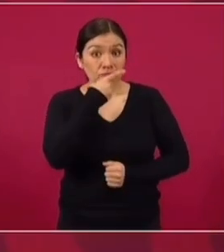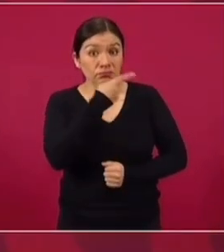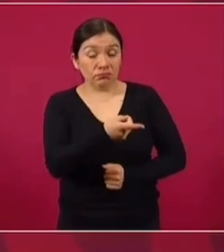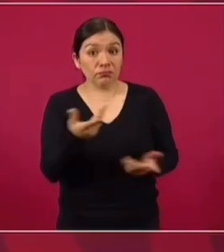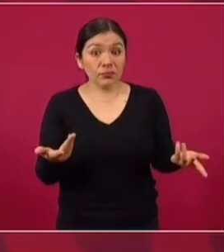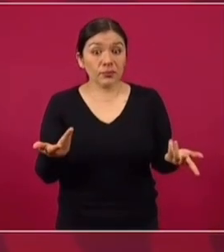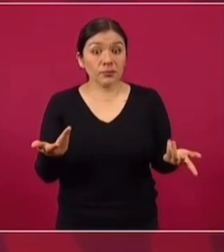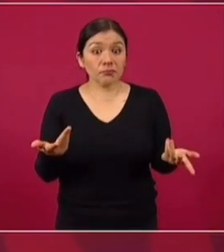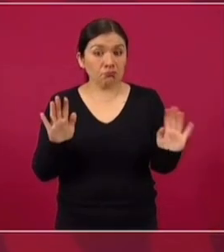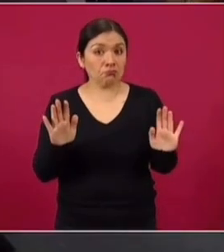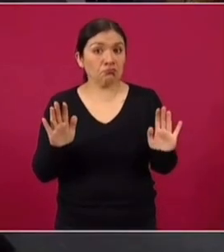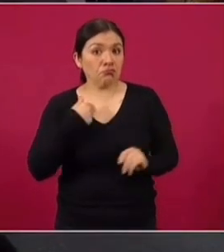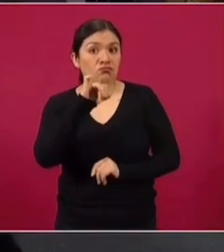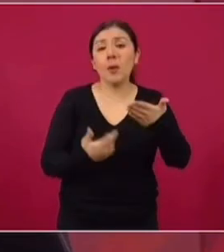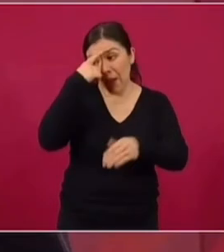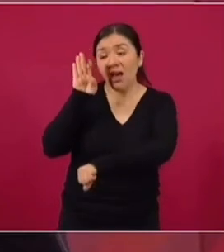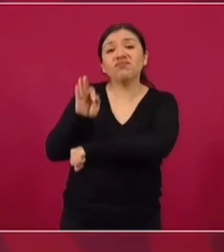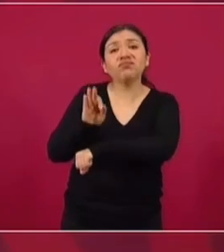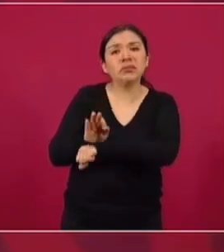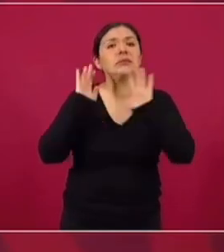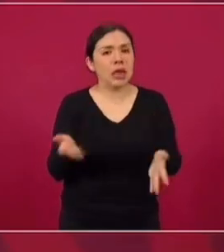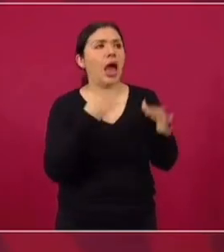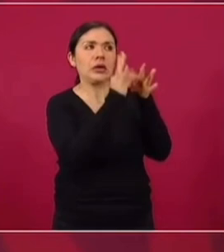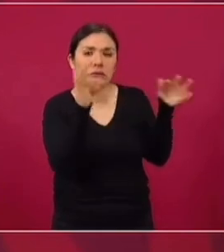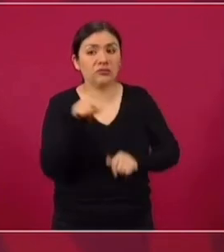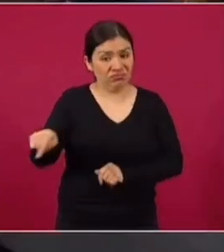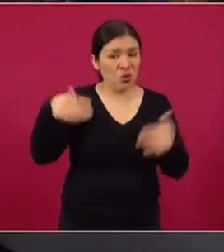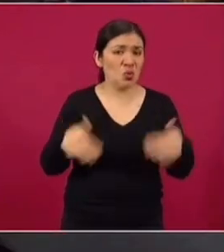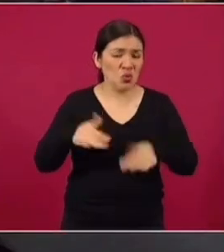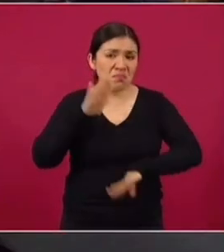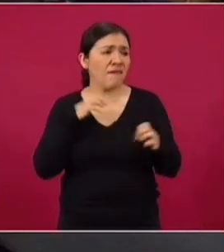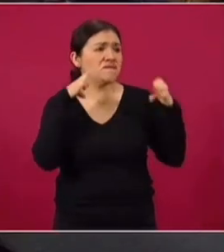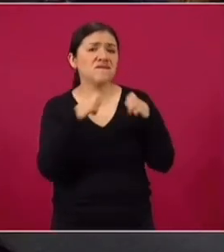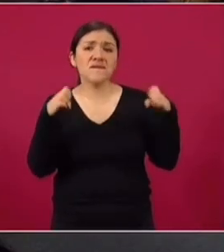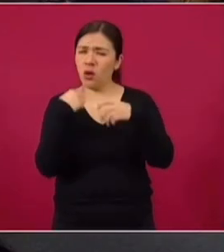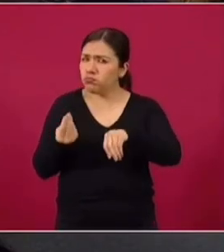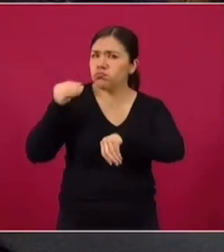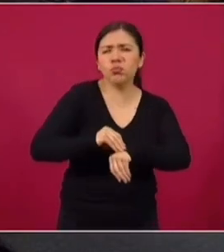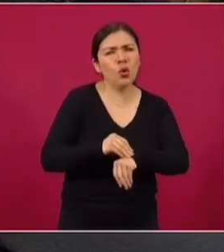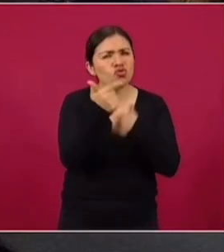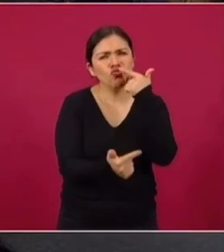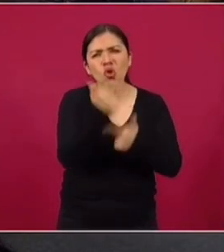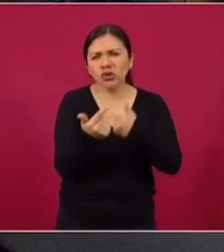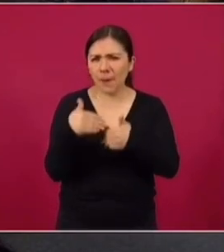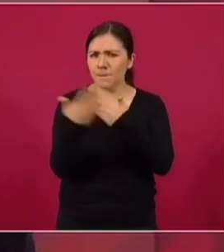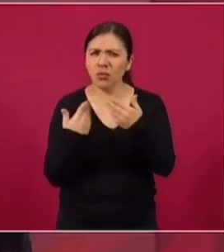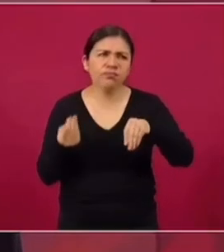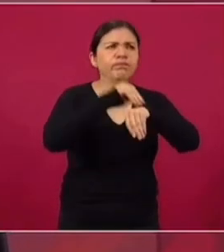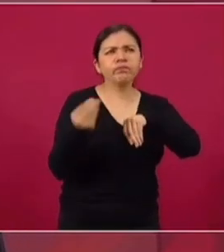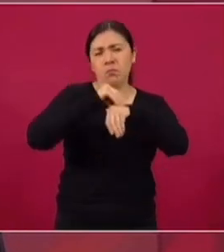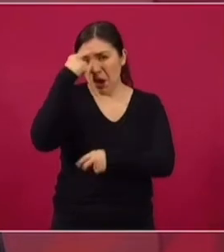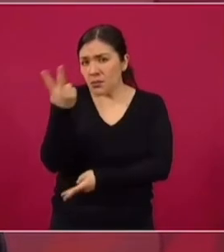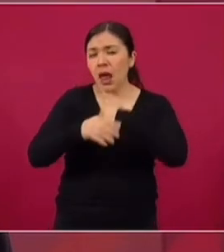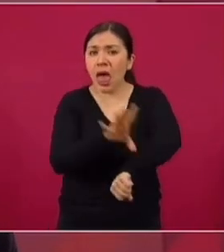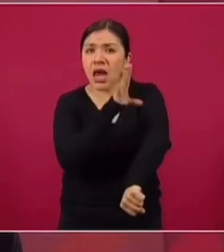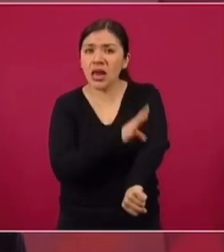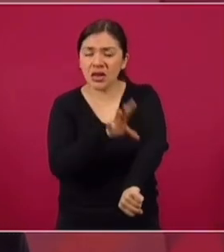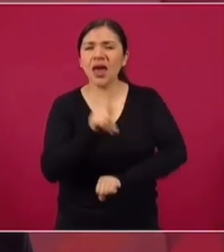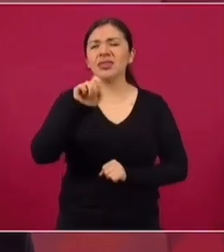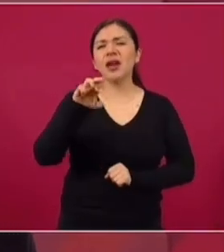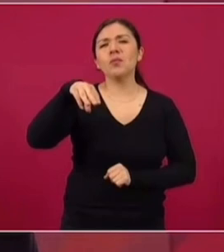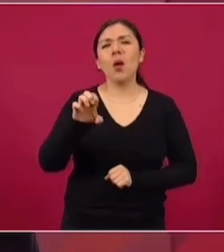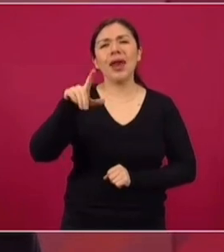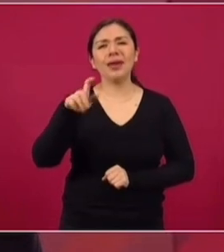dije que íbamos a requerir su ayuda. Le expliqué de que engañaron, de iban a construir 12 terminales de generación de energía, 12